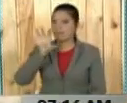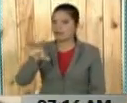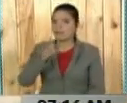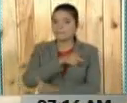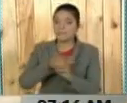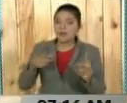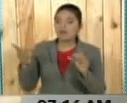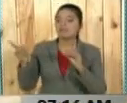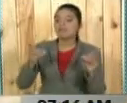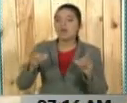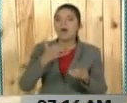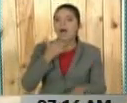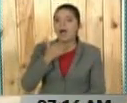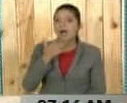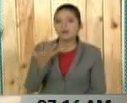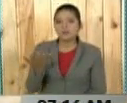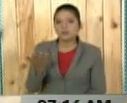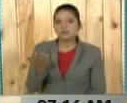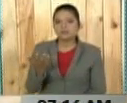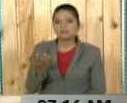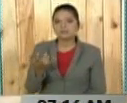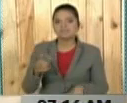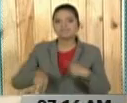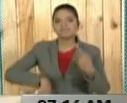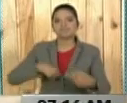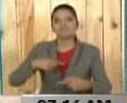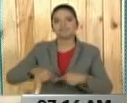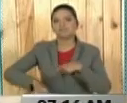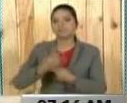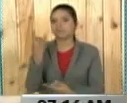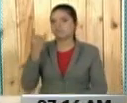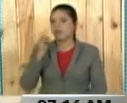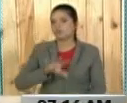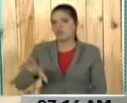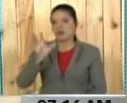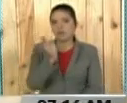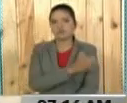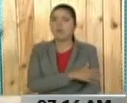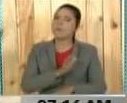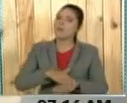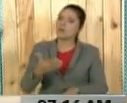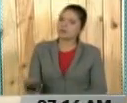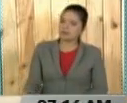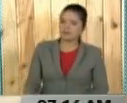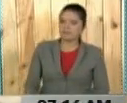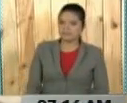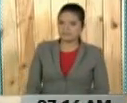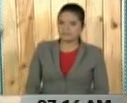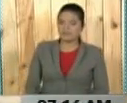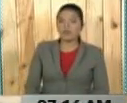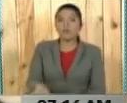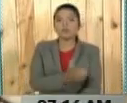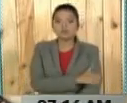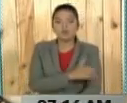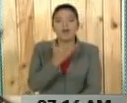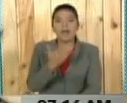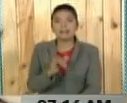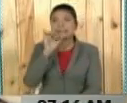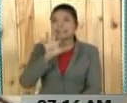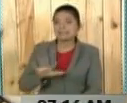de diálogo fue algo, una pelota que se le devolvió a la oposición. ¿Por qué? Porque la oposición tiene un lobby